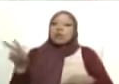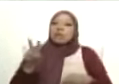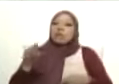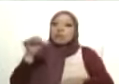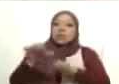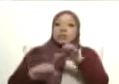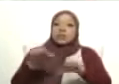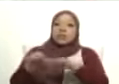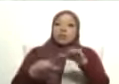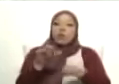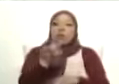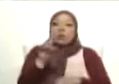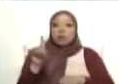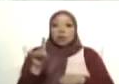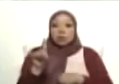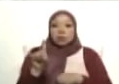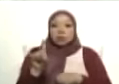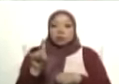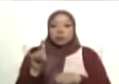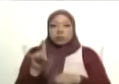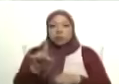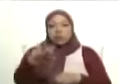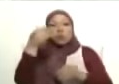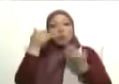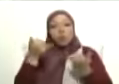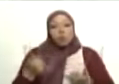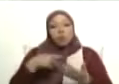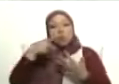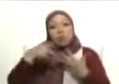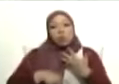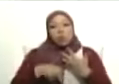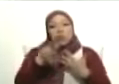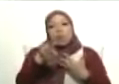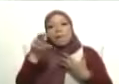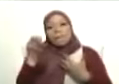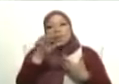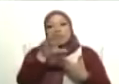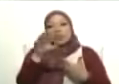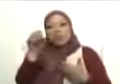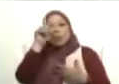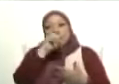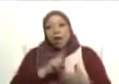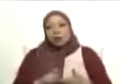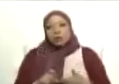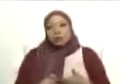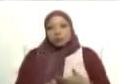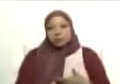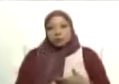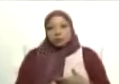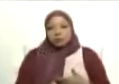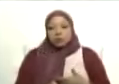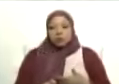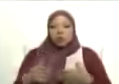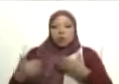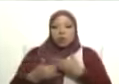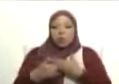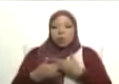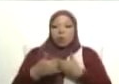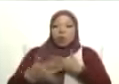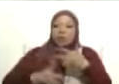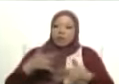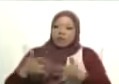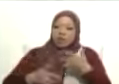siglo XXI. Y ustedes verán dentro de 20, 30, 40, 50 años que el impacto de esta